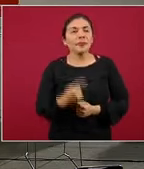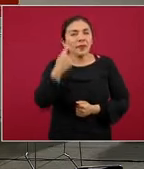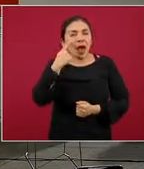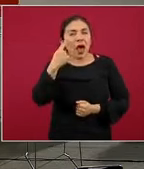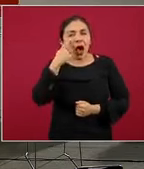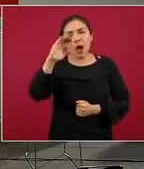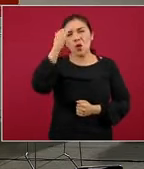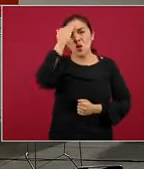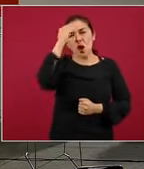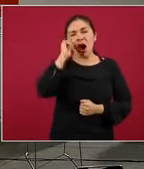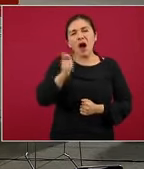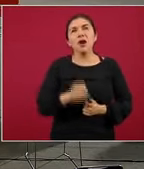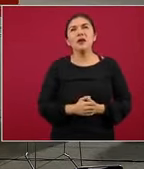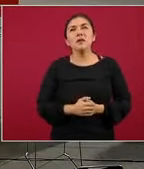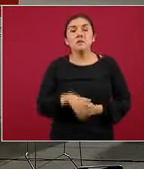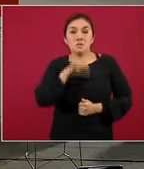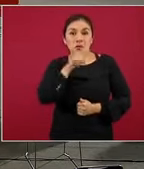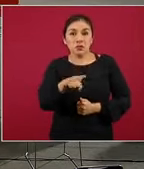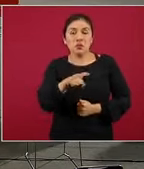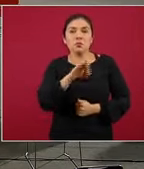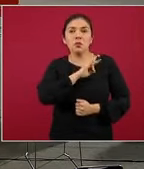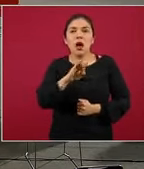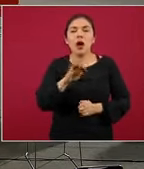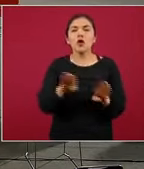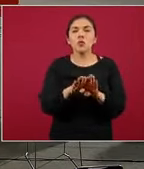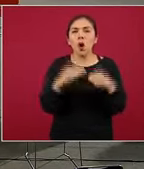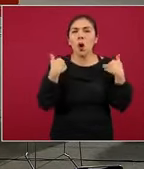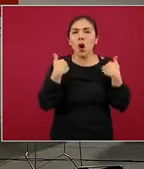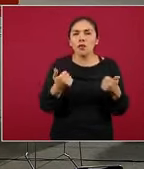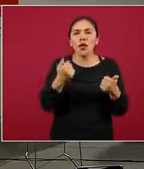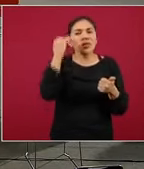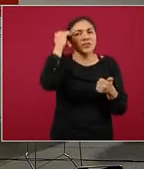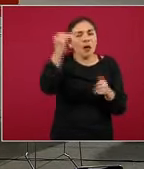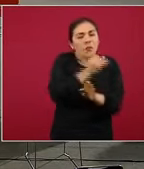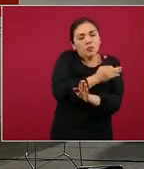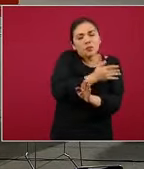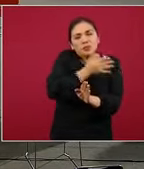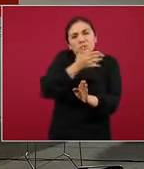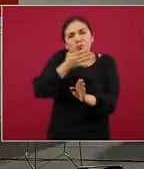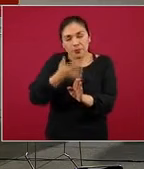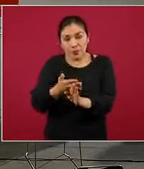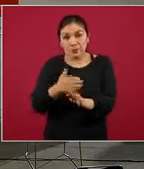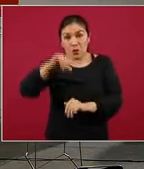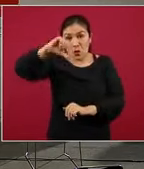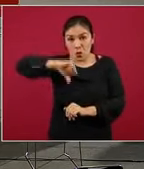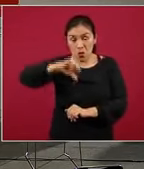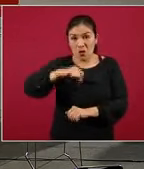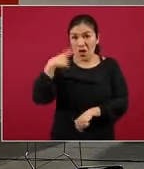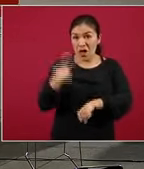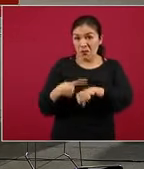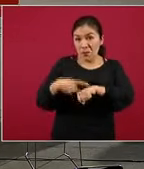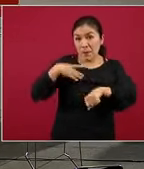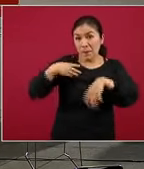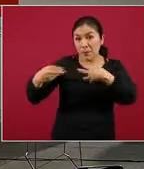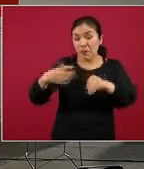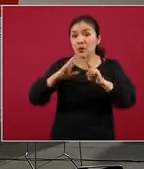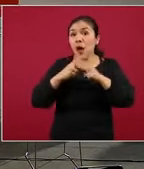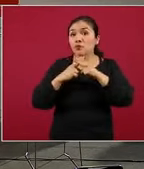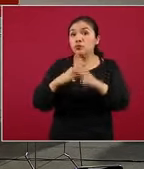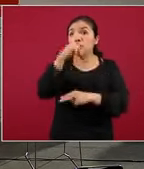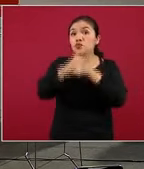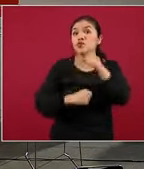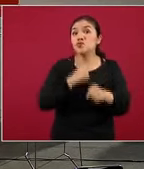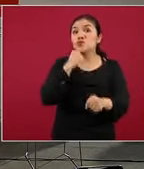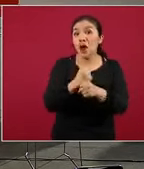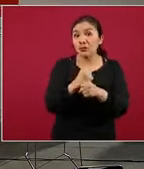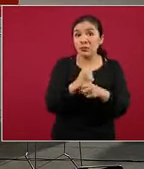conoce es lo que se puede inferir del paso del tiempo. Hoy tenemos una epidemia que ya cumplió un año